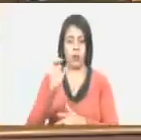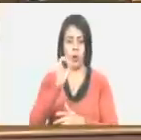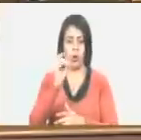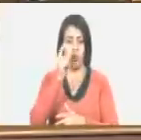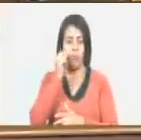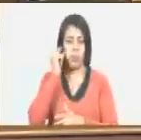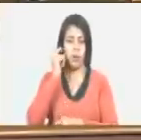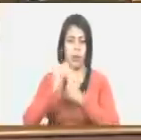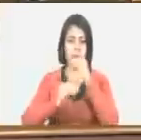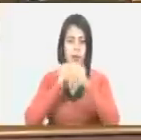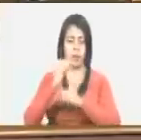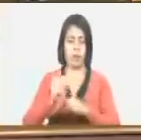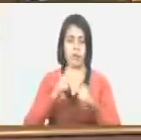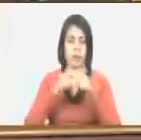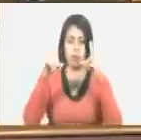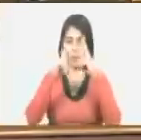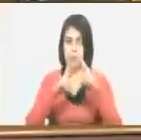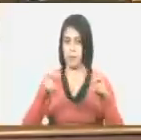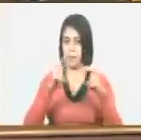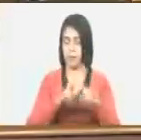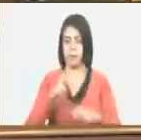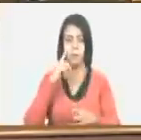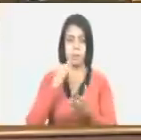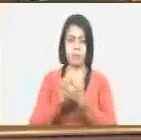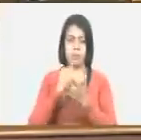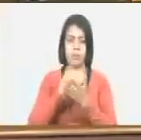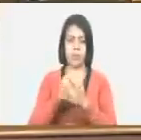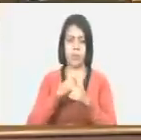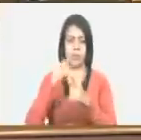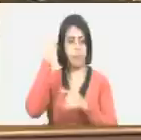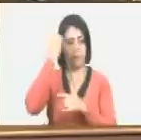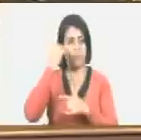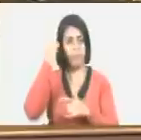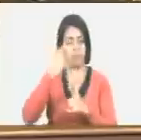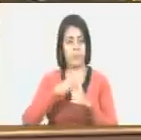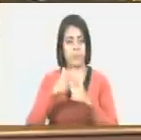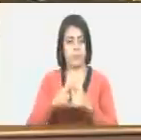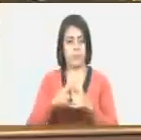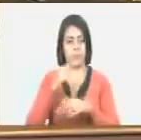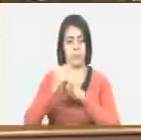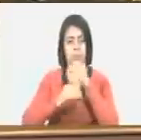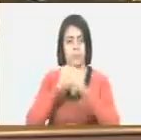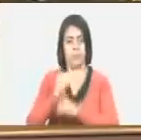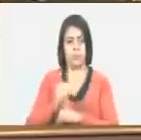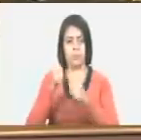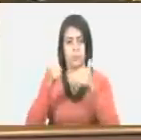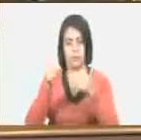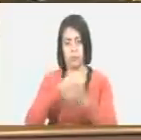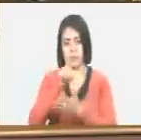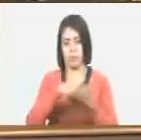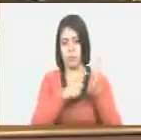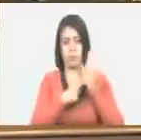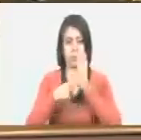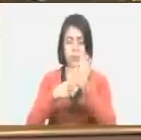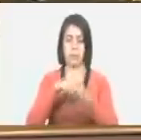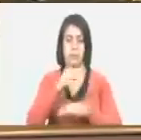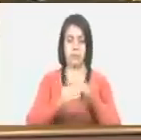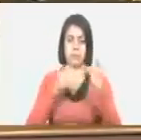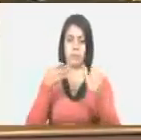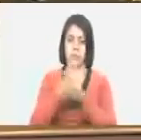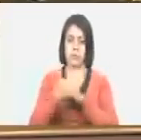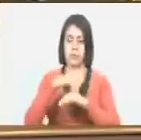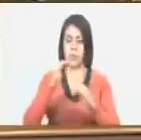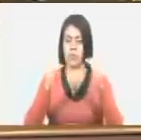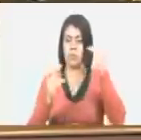jueza realizará el análisis probatorio, considerando los hechos suficientemente demostrados a través